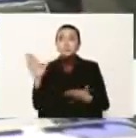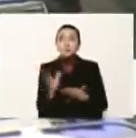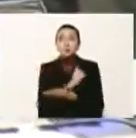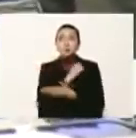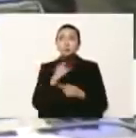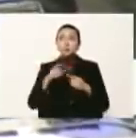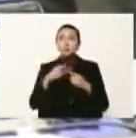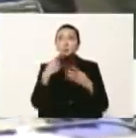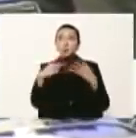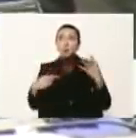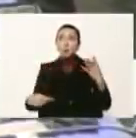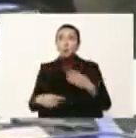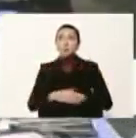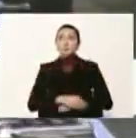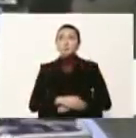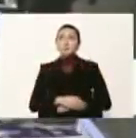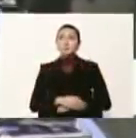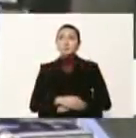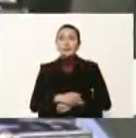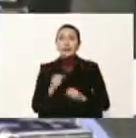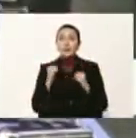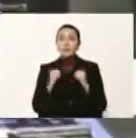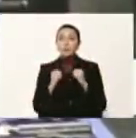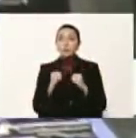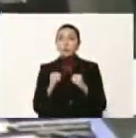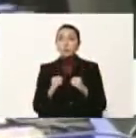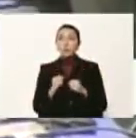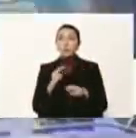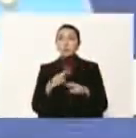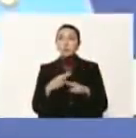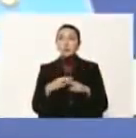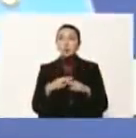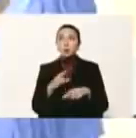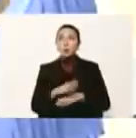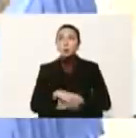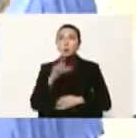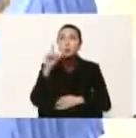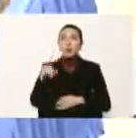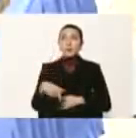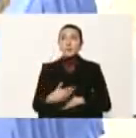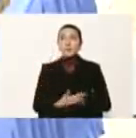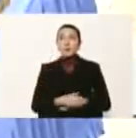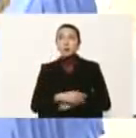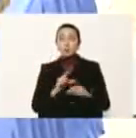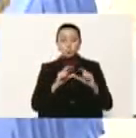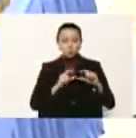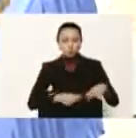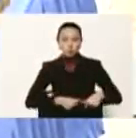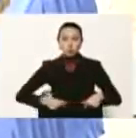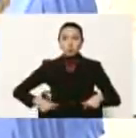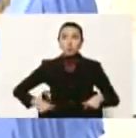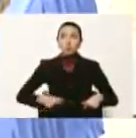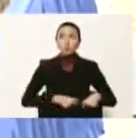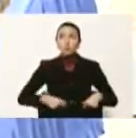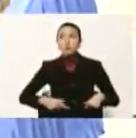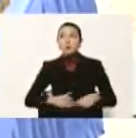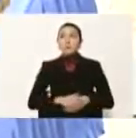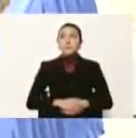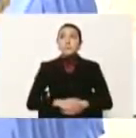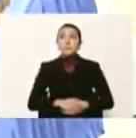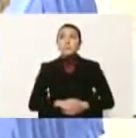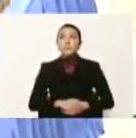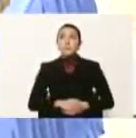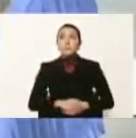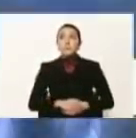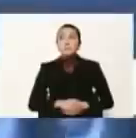762.51, arma de gran potencia, fusiles Galir. Estas armas, quiero significar que